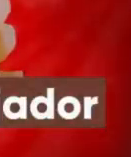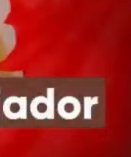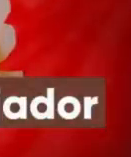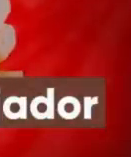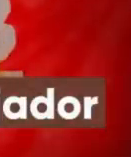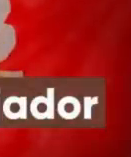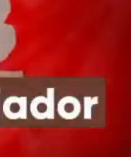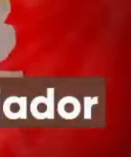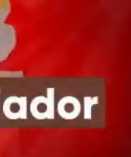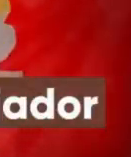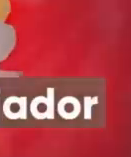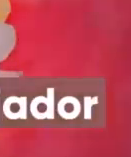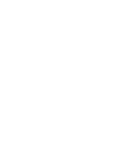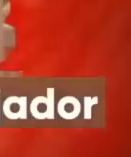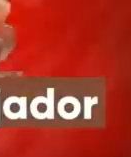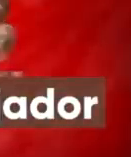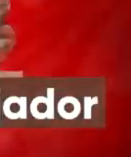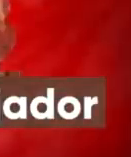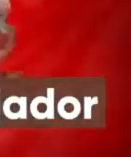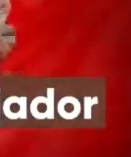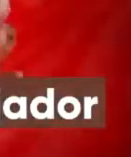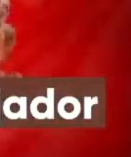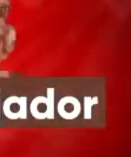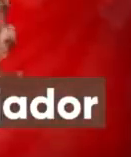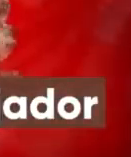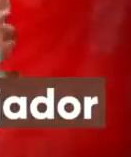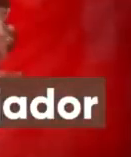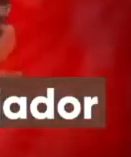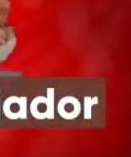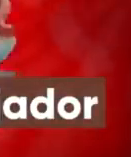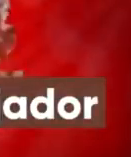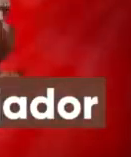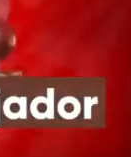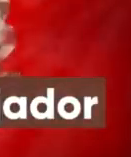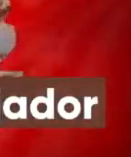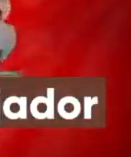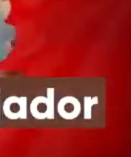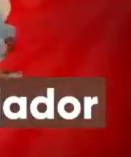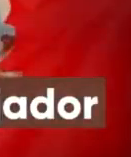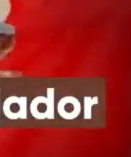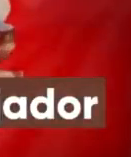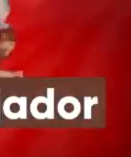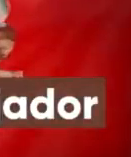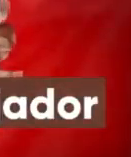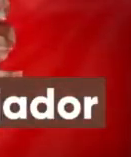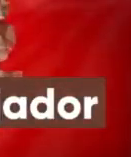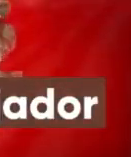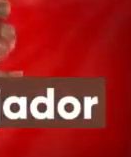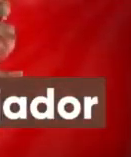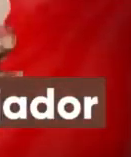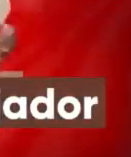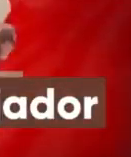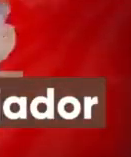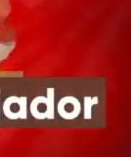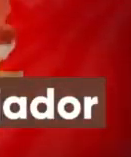Clase obrera y trabajadora de Honduras, motor de la